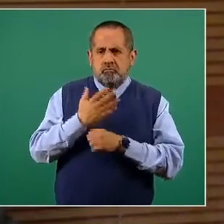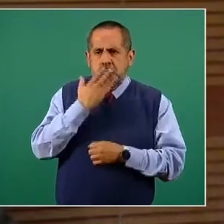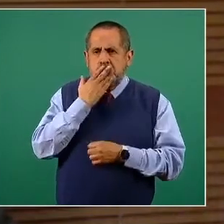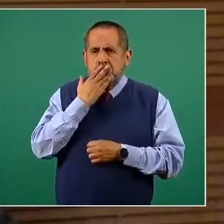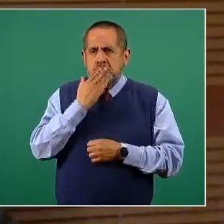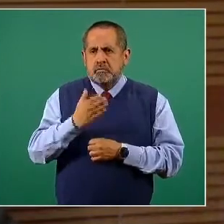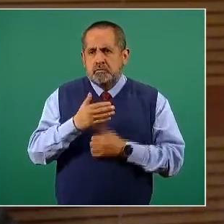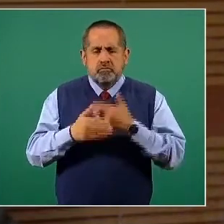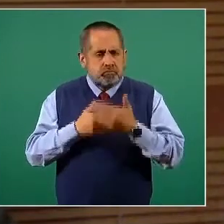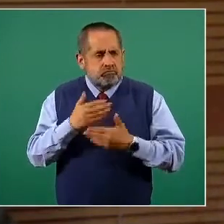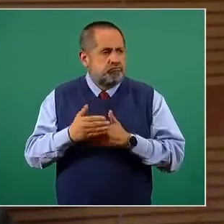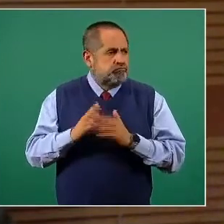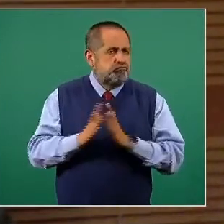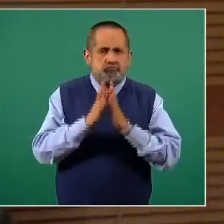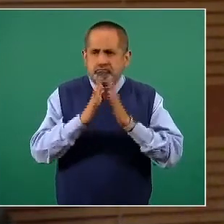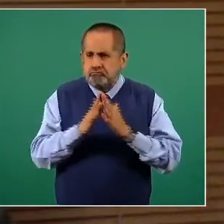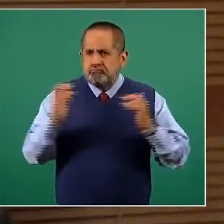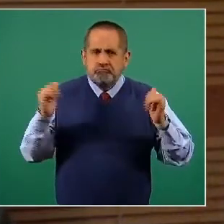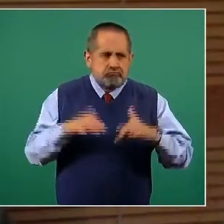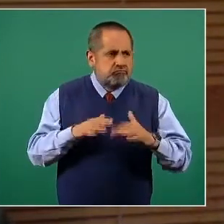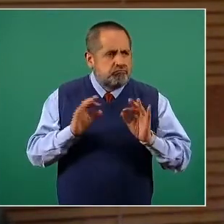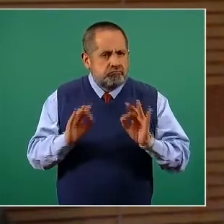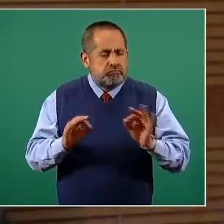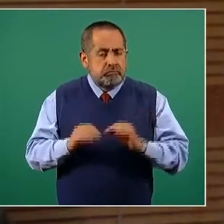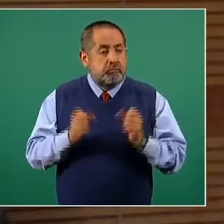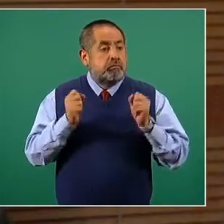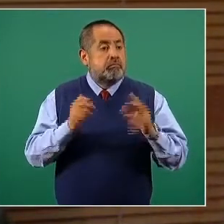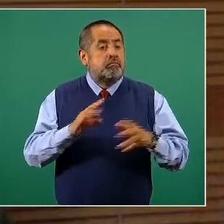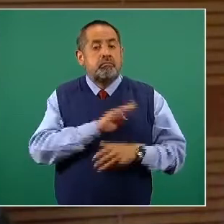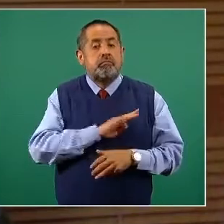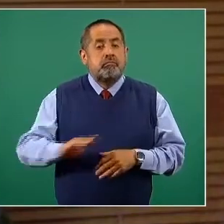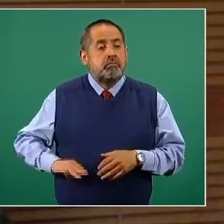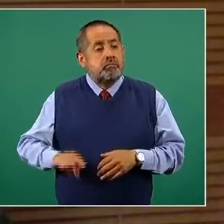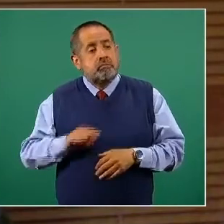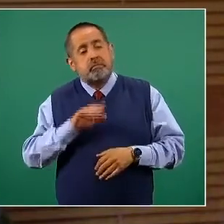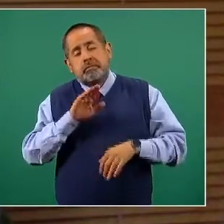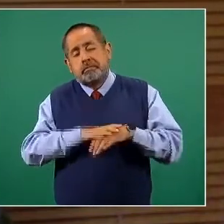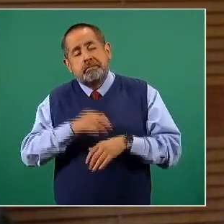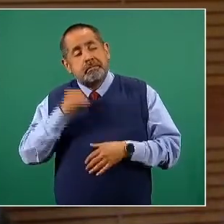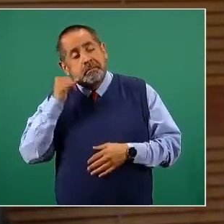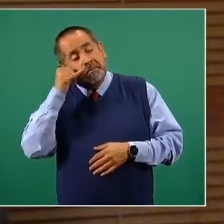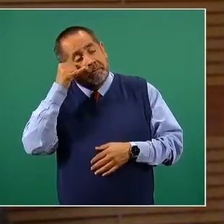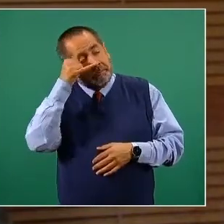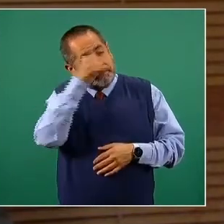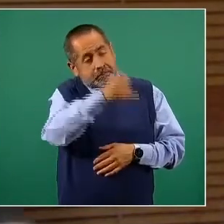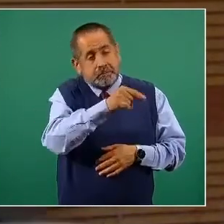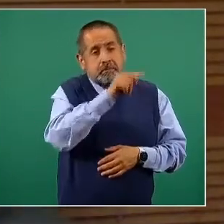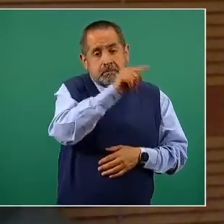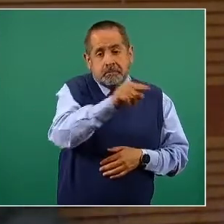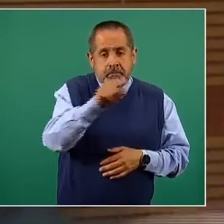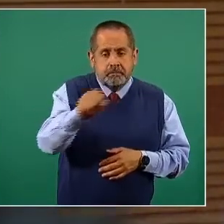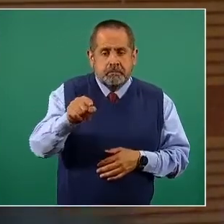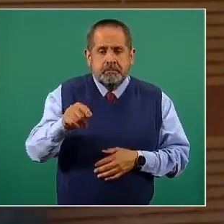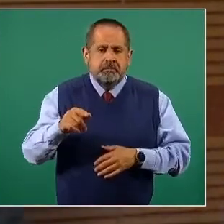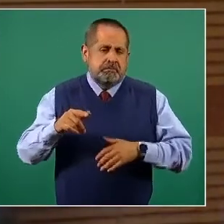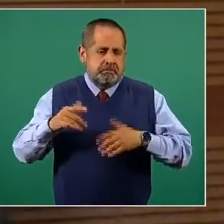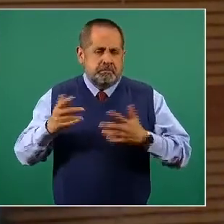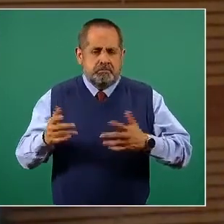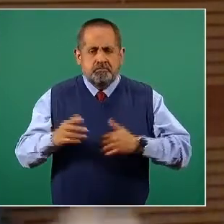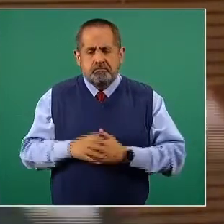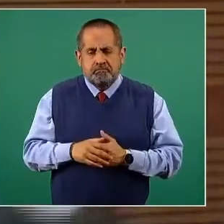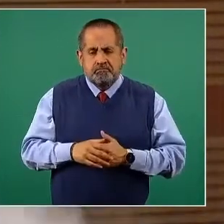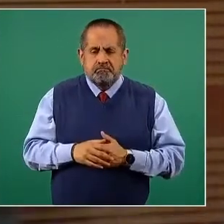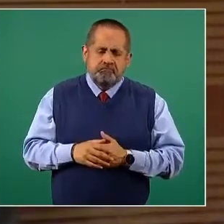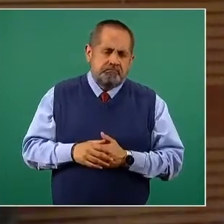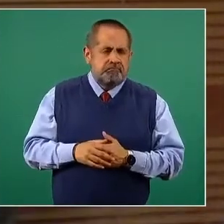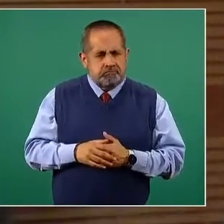buena participación en muchos municipios, especialmente los municipios más rurales. Hemos tenido que, después de algunos